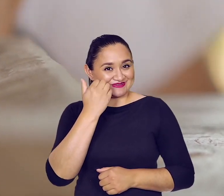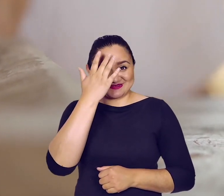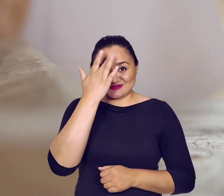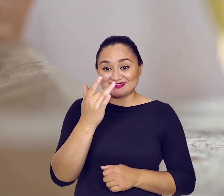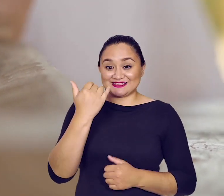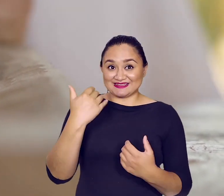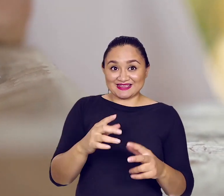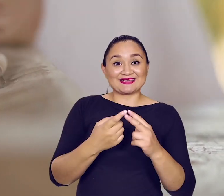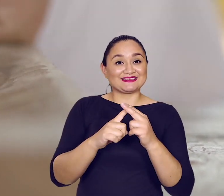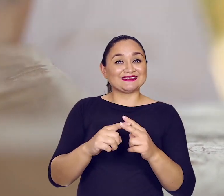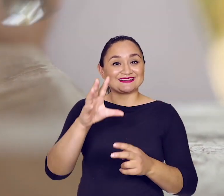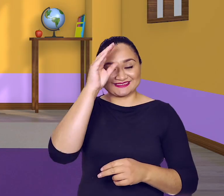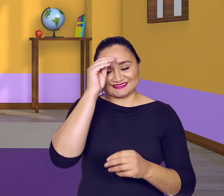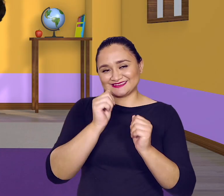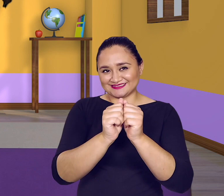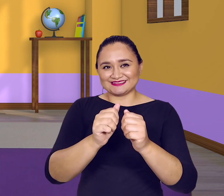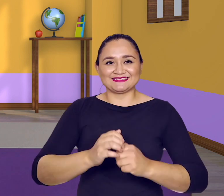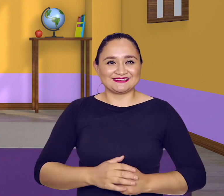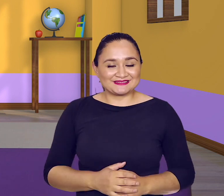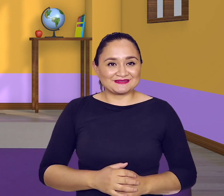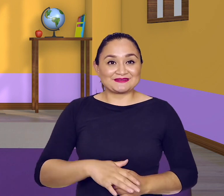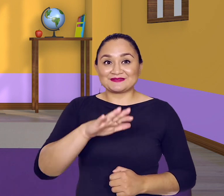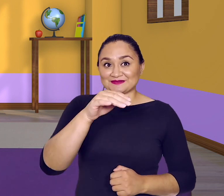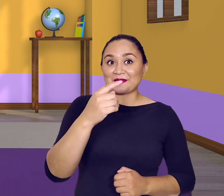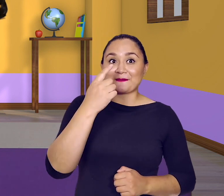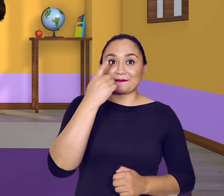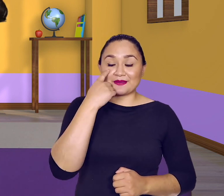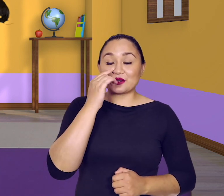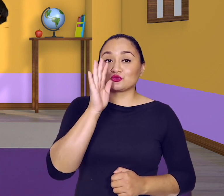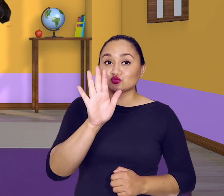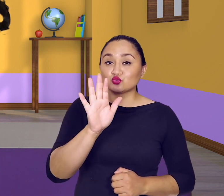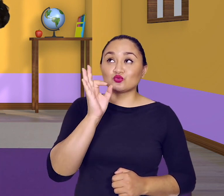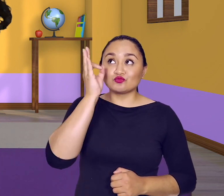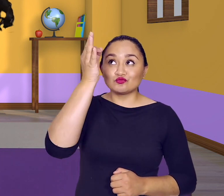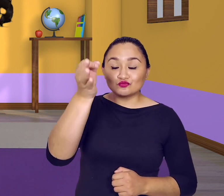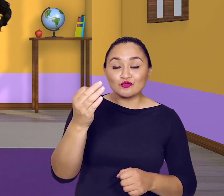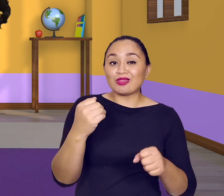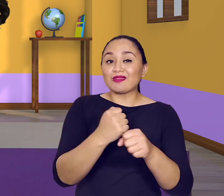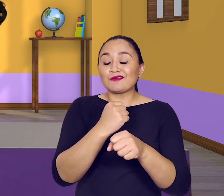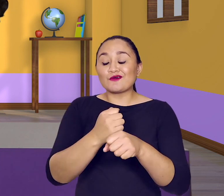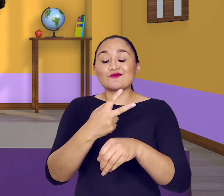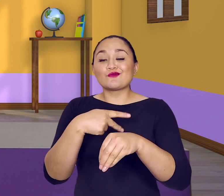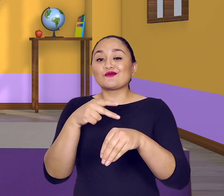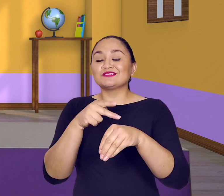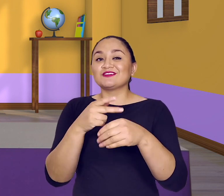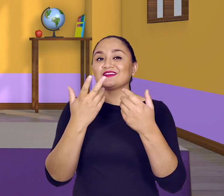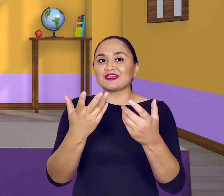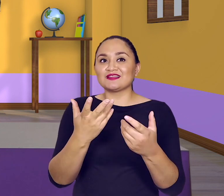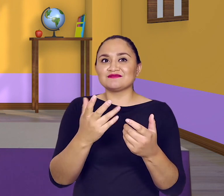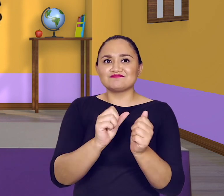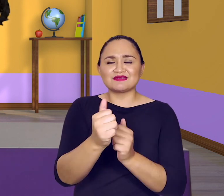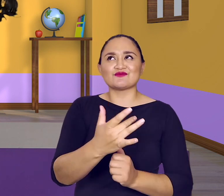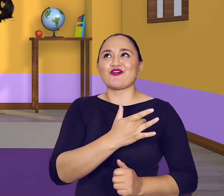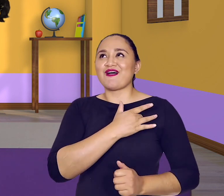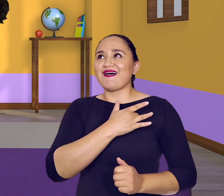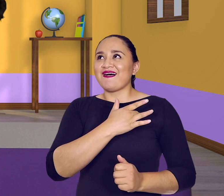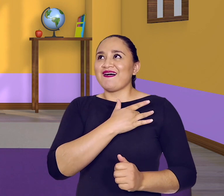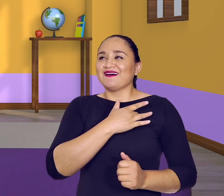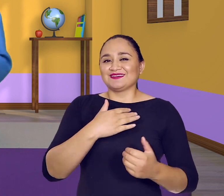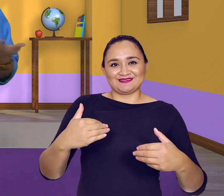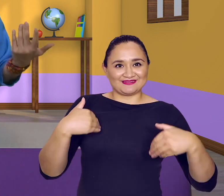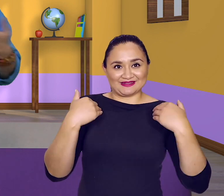aprendemos juntos mira claudia series o tu profesión debe ser algo que te apasione que te haga feliz